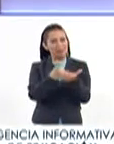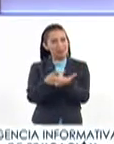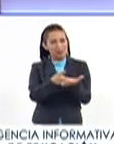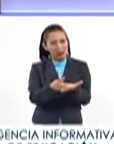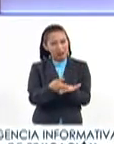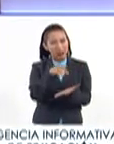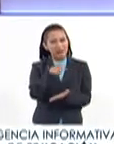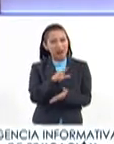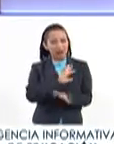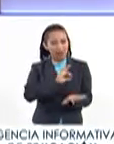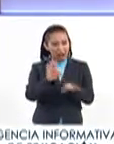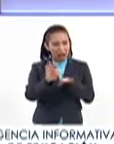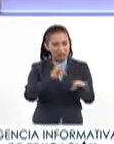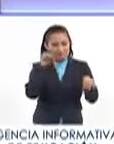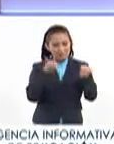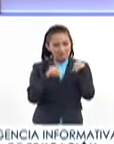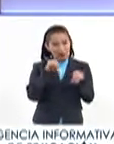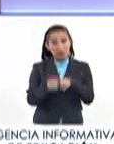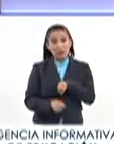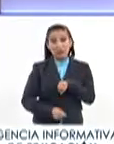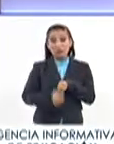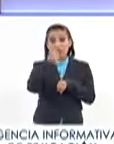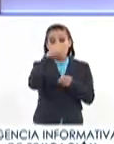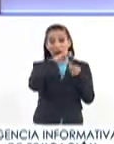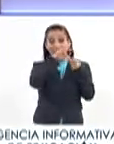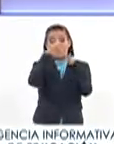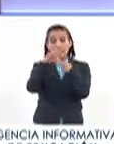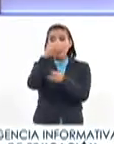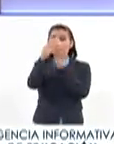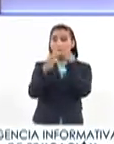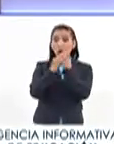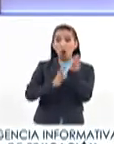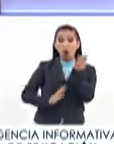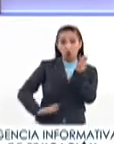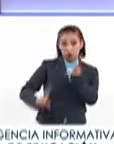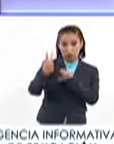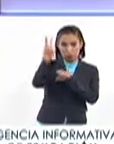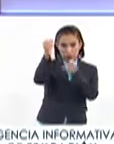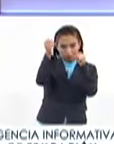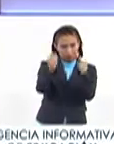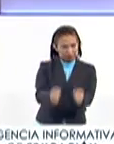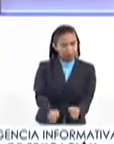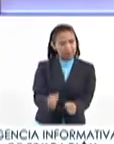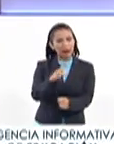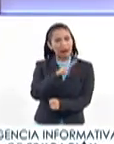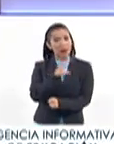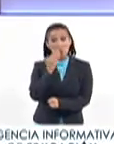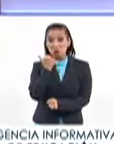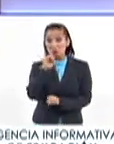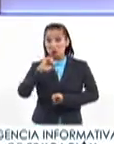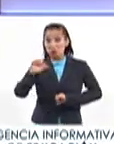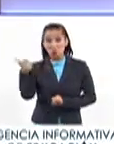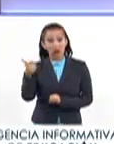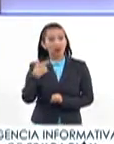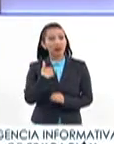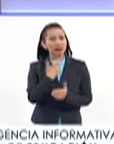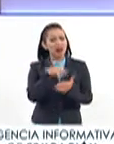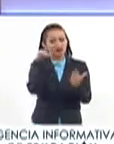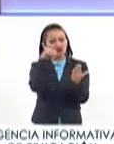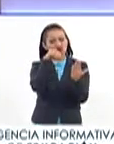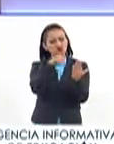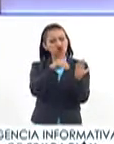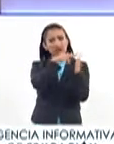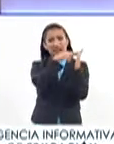estamos trabajando. Y es la primera guía en el mundo, puedo asegurarlo, que contiene todos